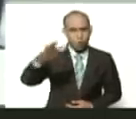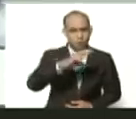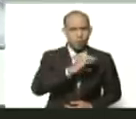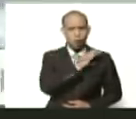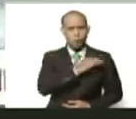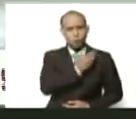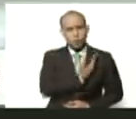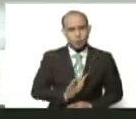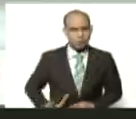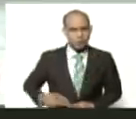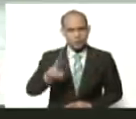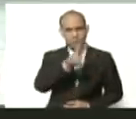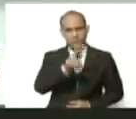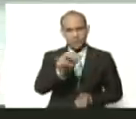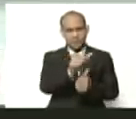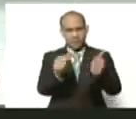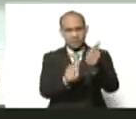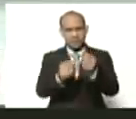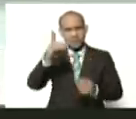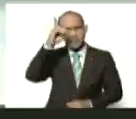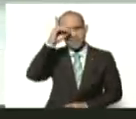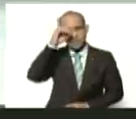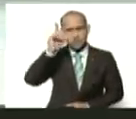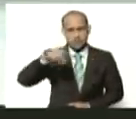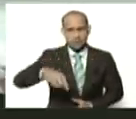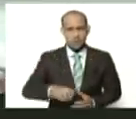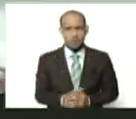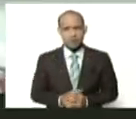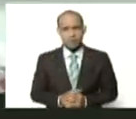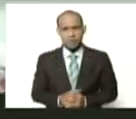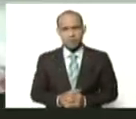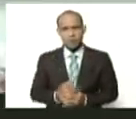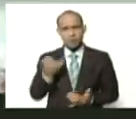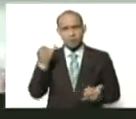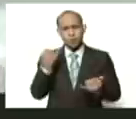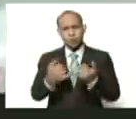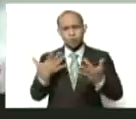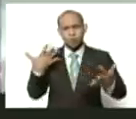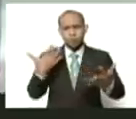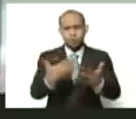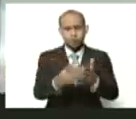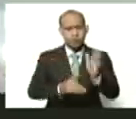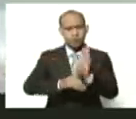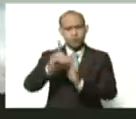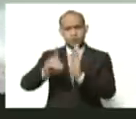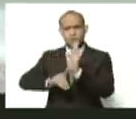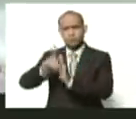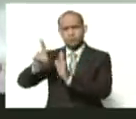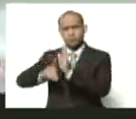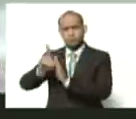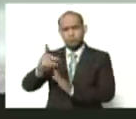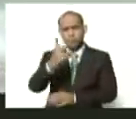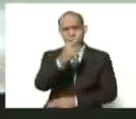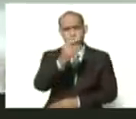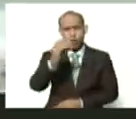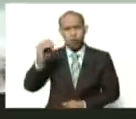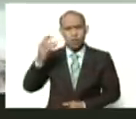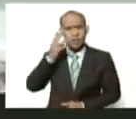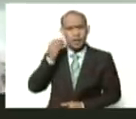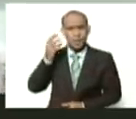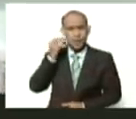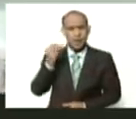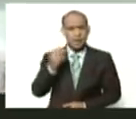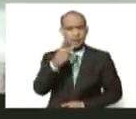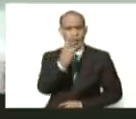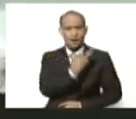Presidencial y a nuestra vicepresidenta Delcy Rodríguez. Efectivamente, en los últimos días se ha desarrollado más de 200 experiencias de vacunas que